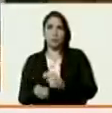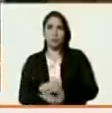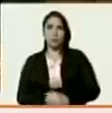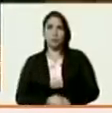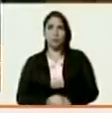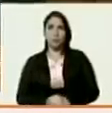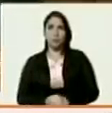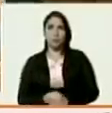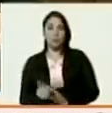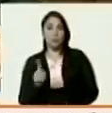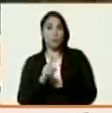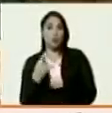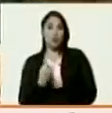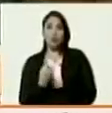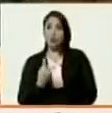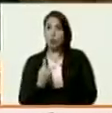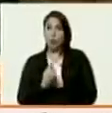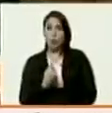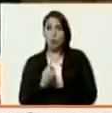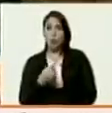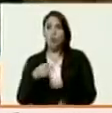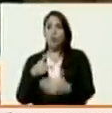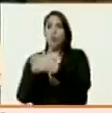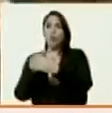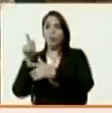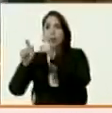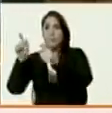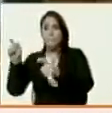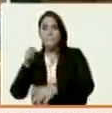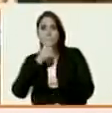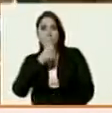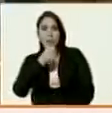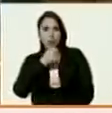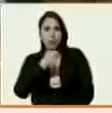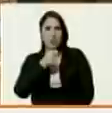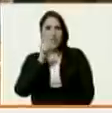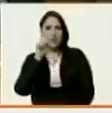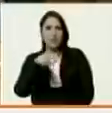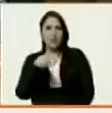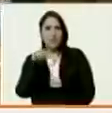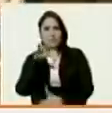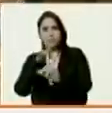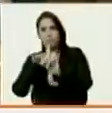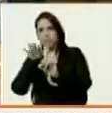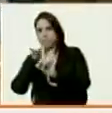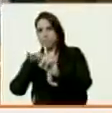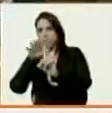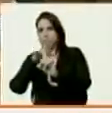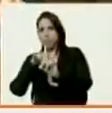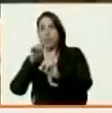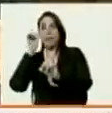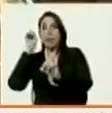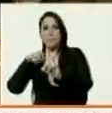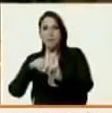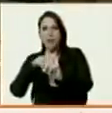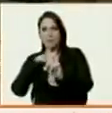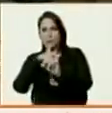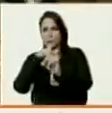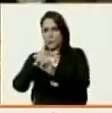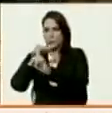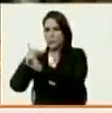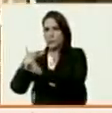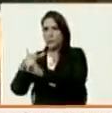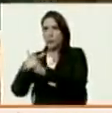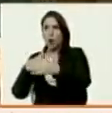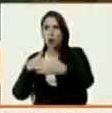Pero no solo ha sido a los periodistas, ha sido la provocación a la Fuerza Armada Nacional Bolivariana. Ah, perdón, aquí está